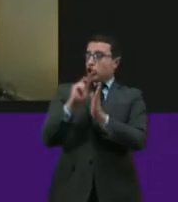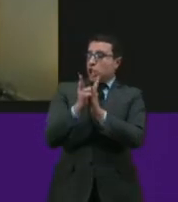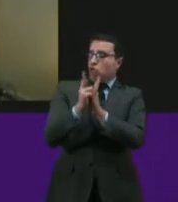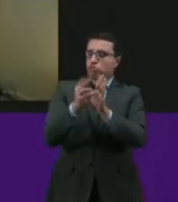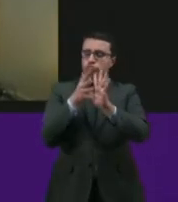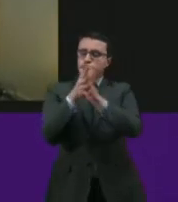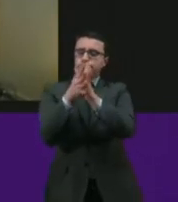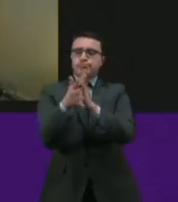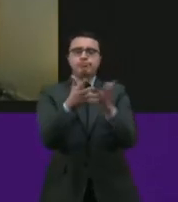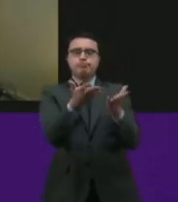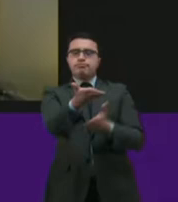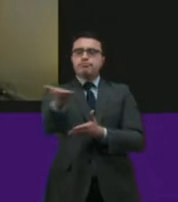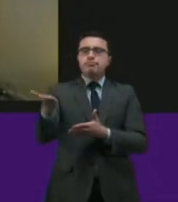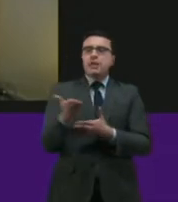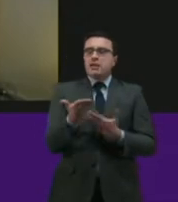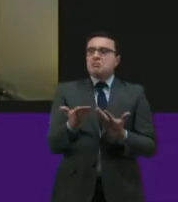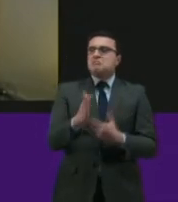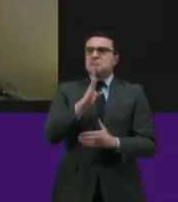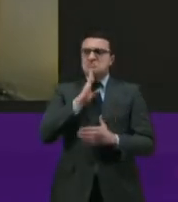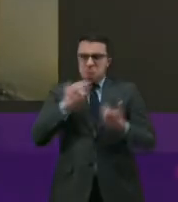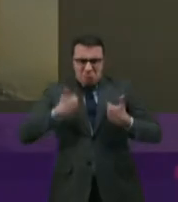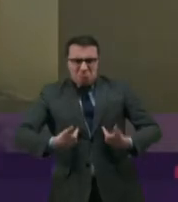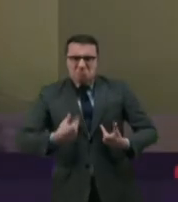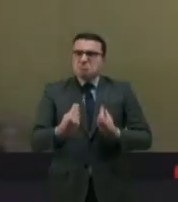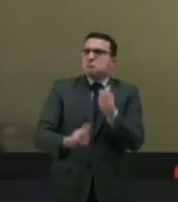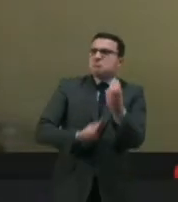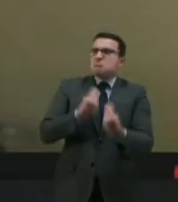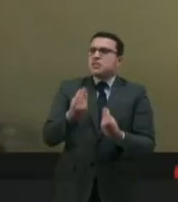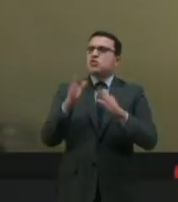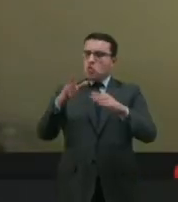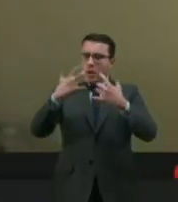a todos quién eres y qué haces en SoftBank.